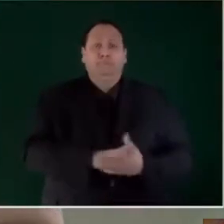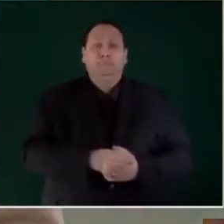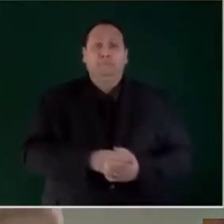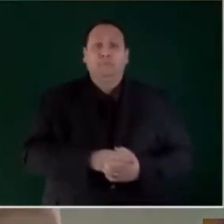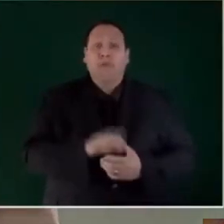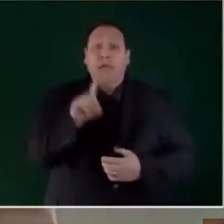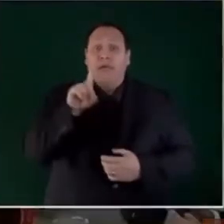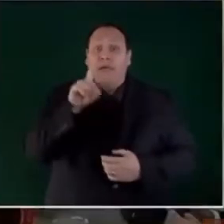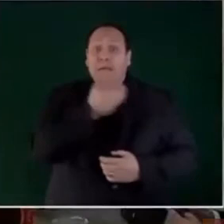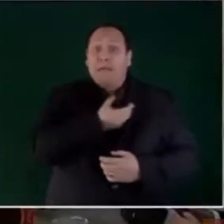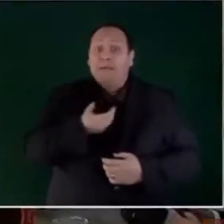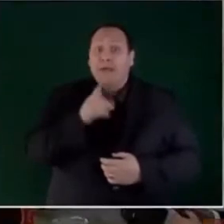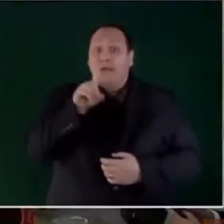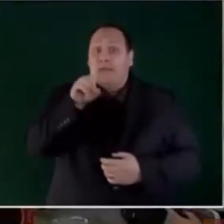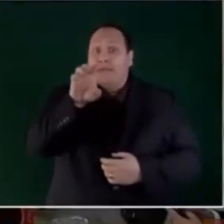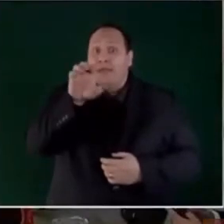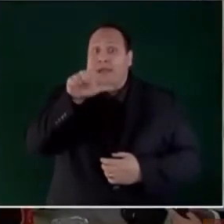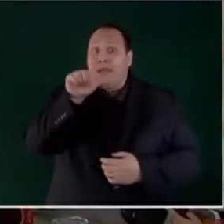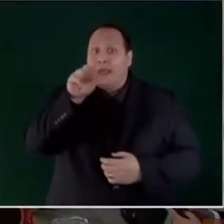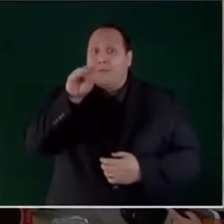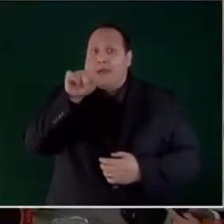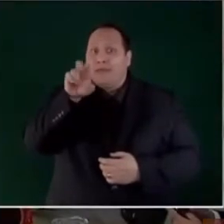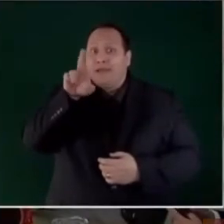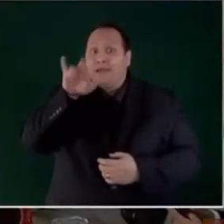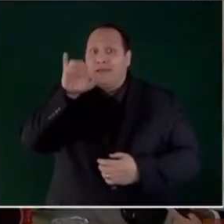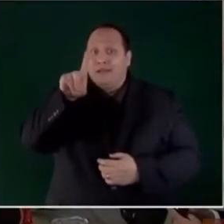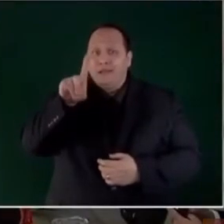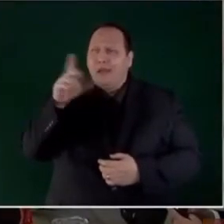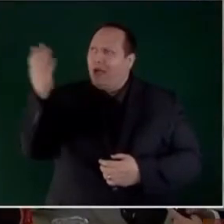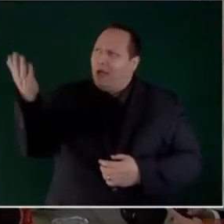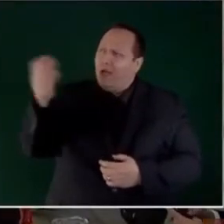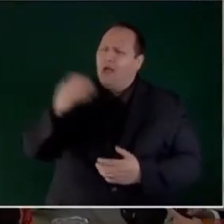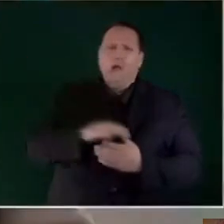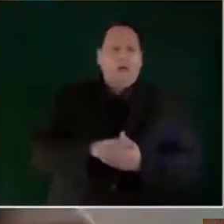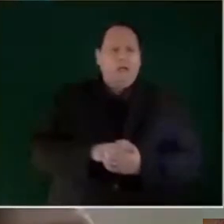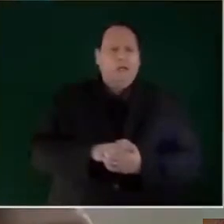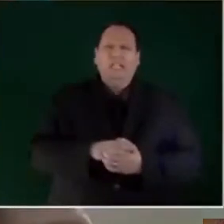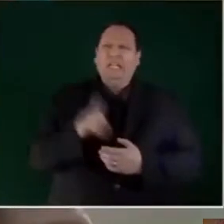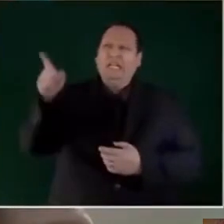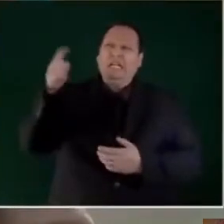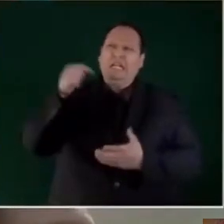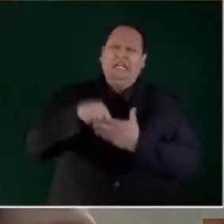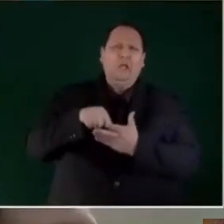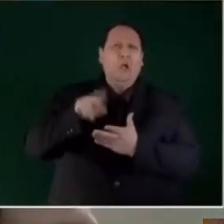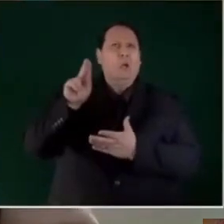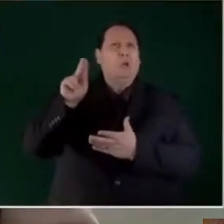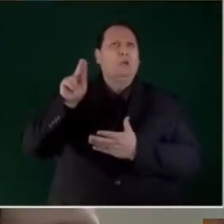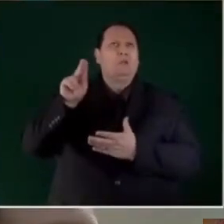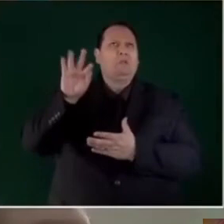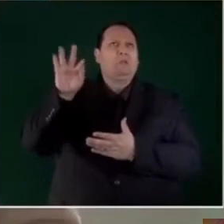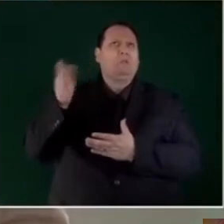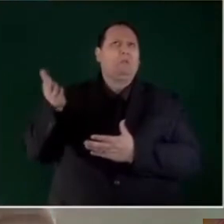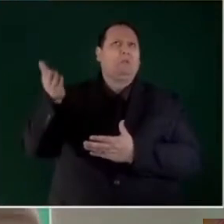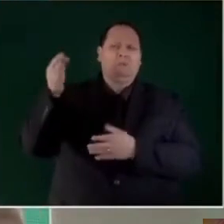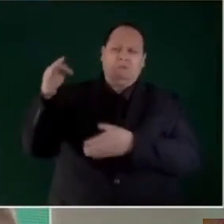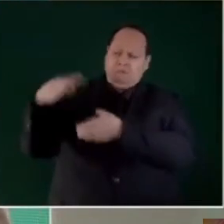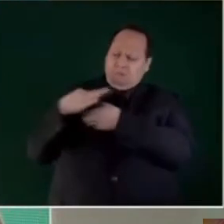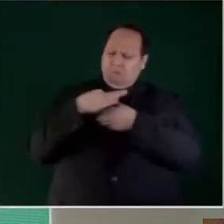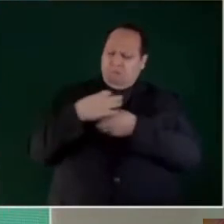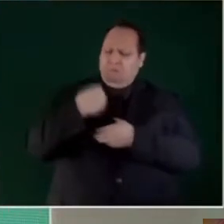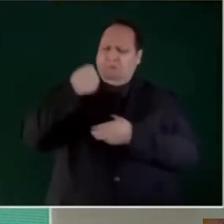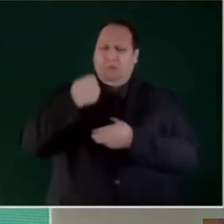De la Madrid, pues debe haber obtenido como el 80 y tantos % de